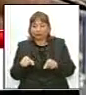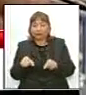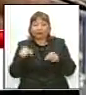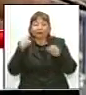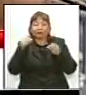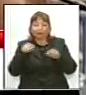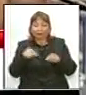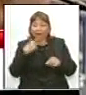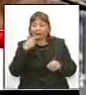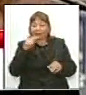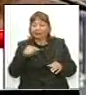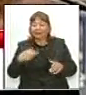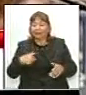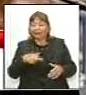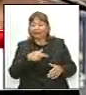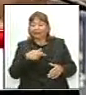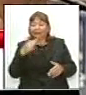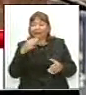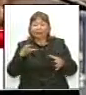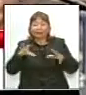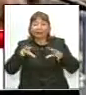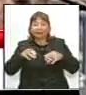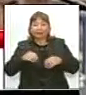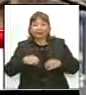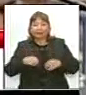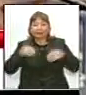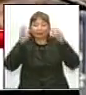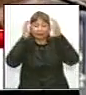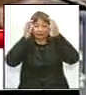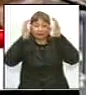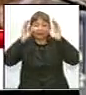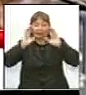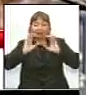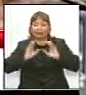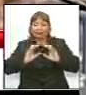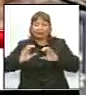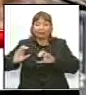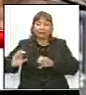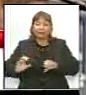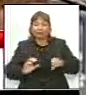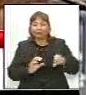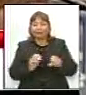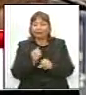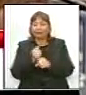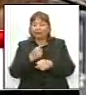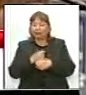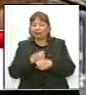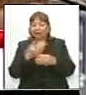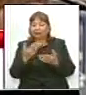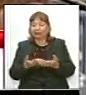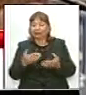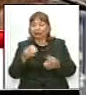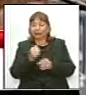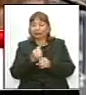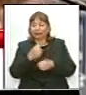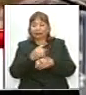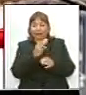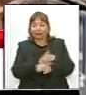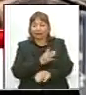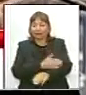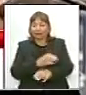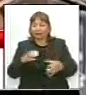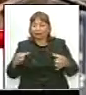acá estamos para adoptar acuerdos y realizar coordinaciones para el adecuado desarrollo de las actividades del